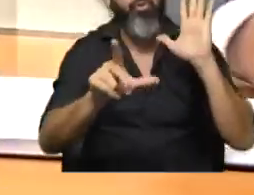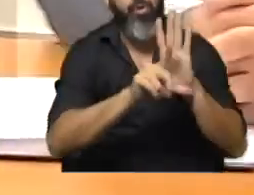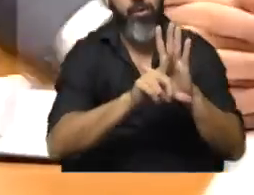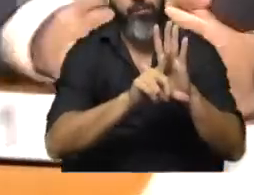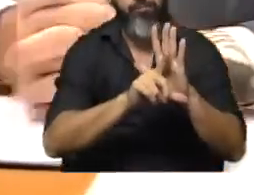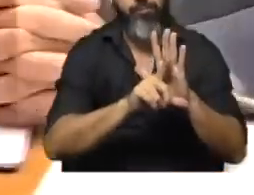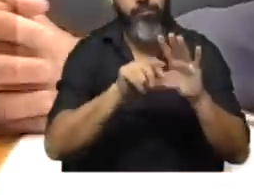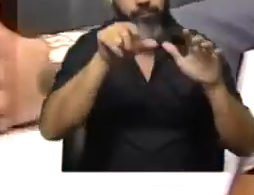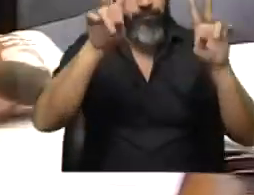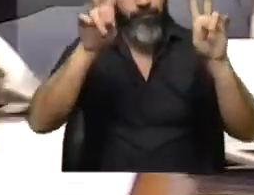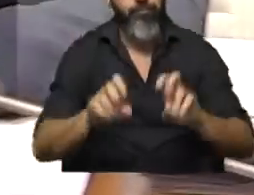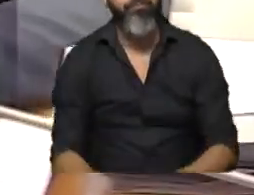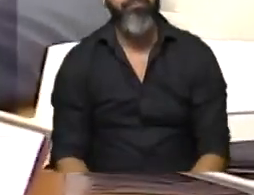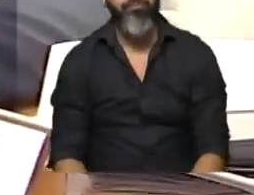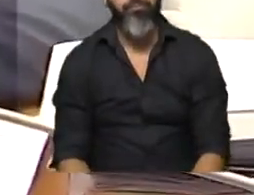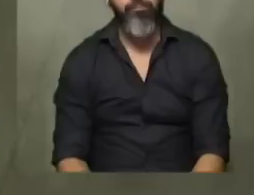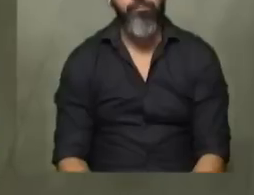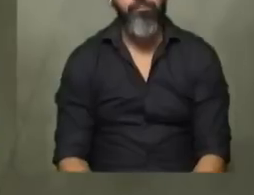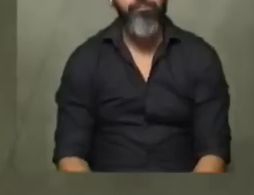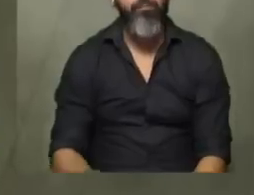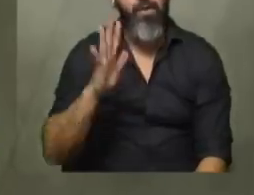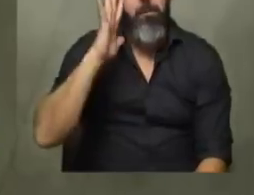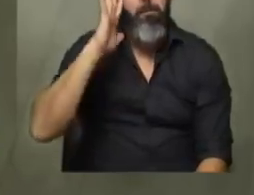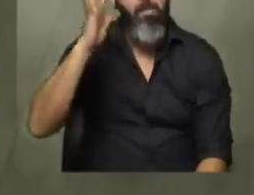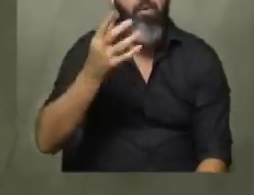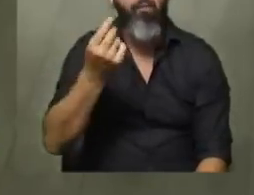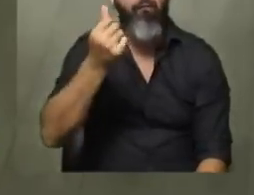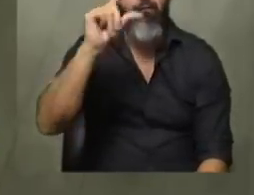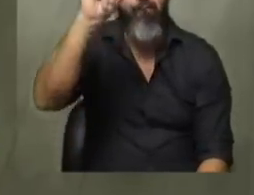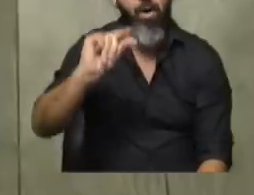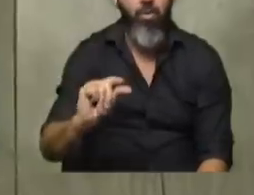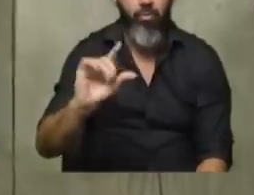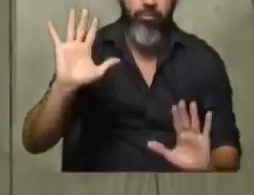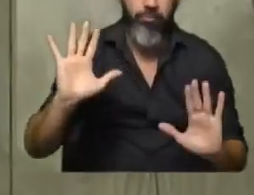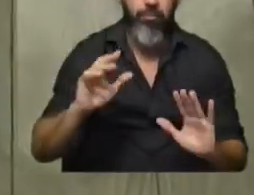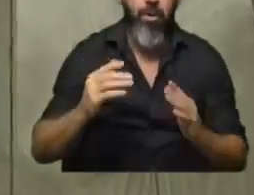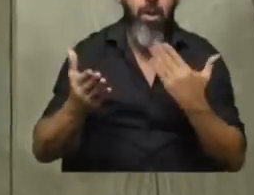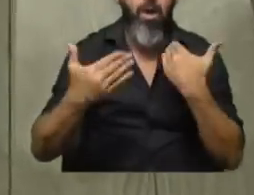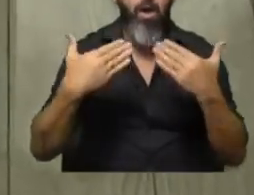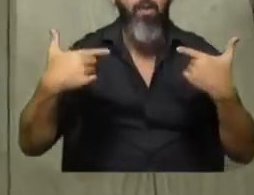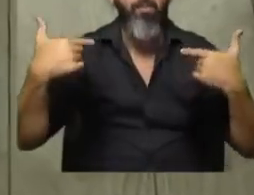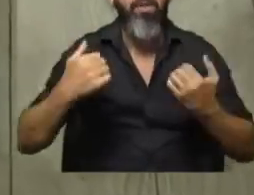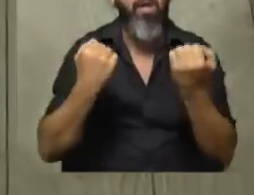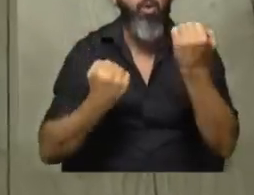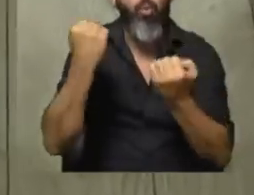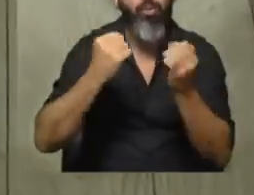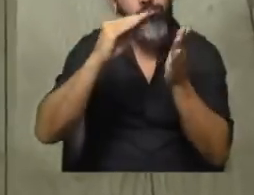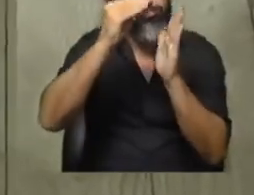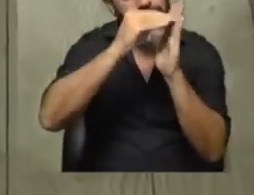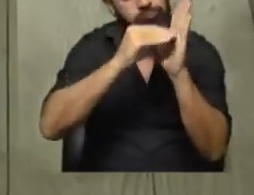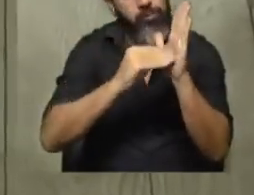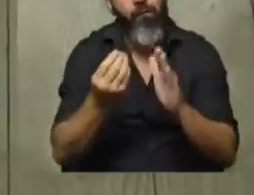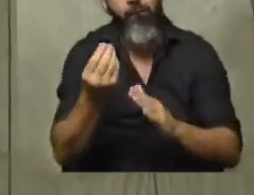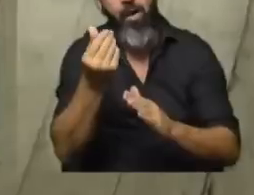en este en este sentido suponemos que el precio tiene que que bajar Recién con la ministra de economía estamos viendo la tabla de precios